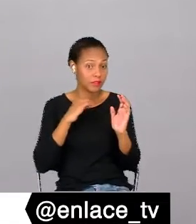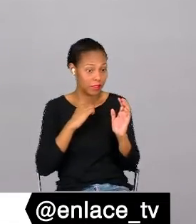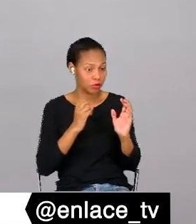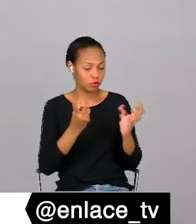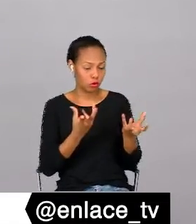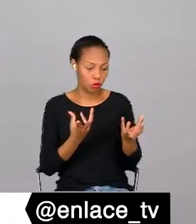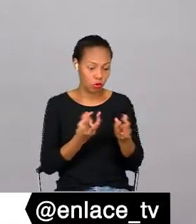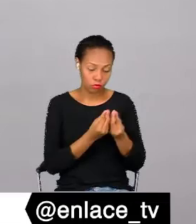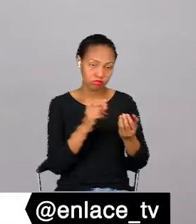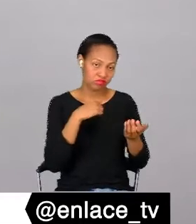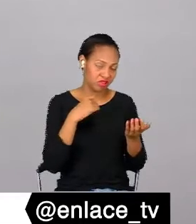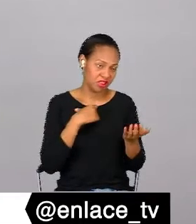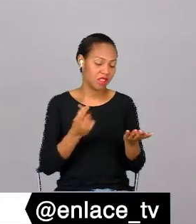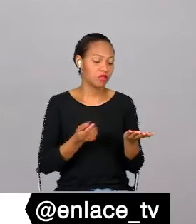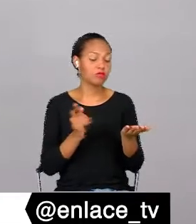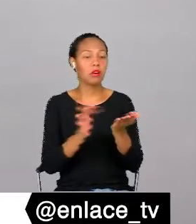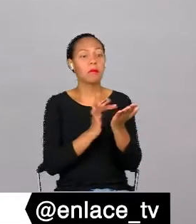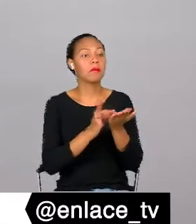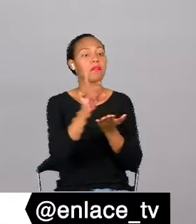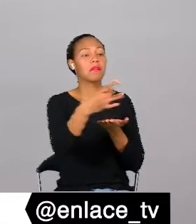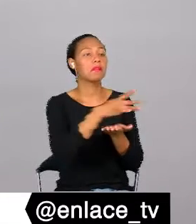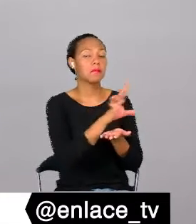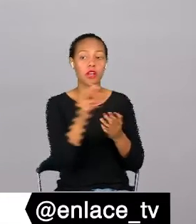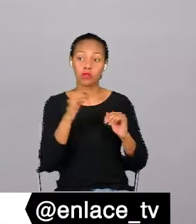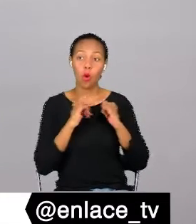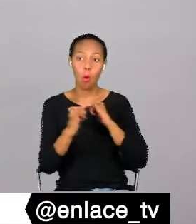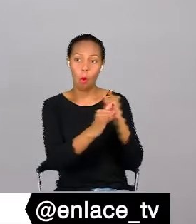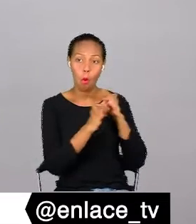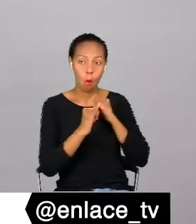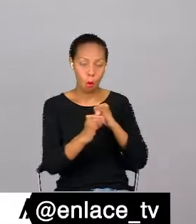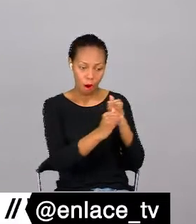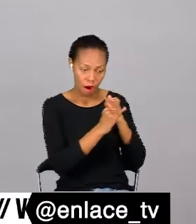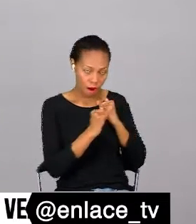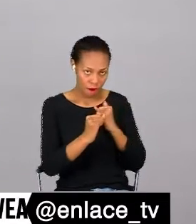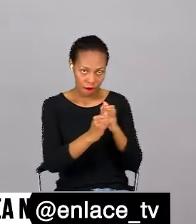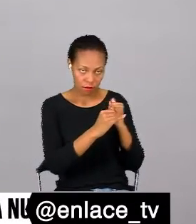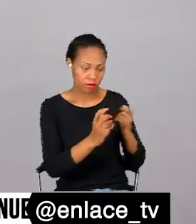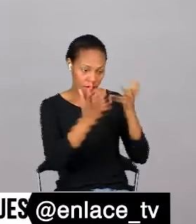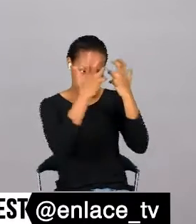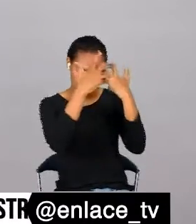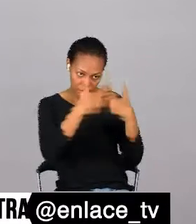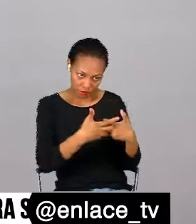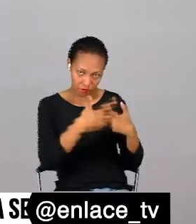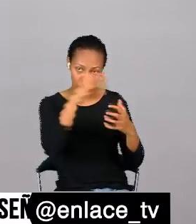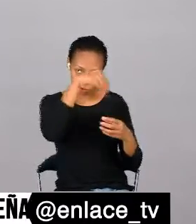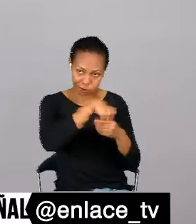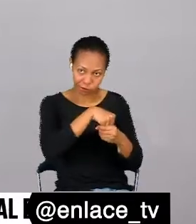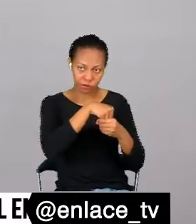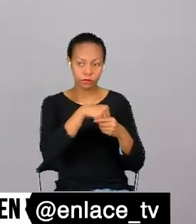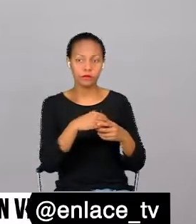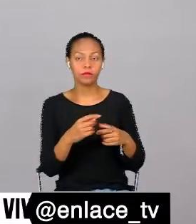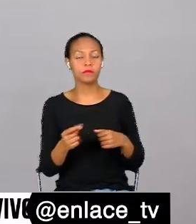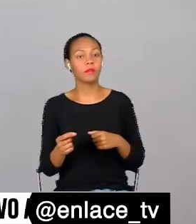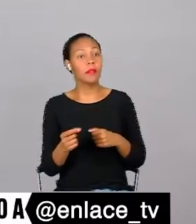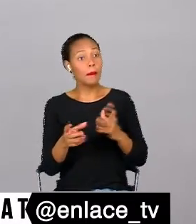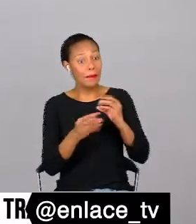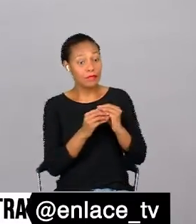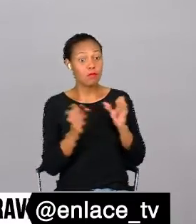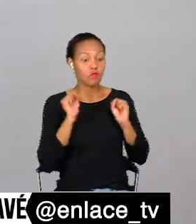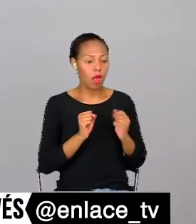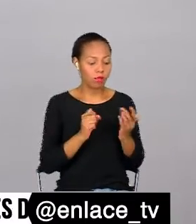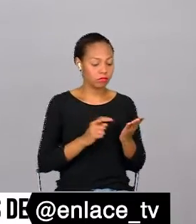comunicación, se conforma un grupo de medios que permite tener comunicación directa